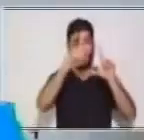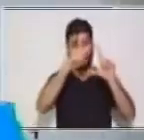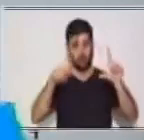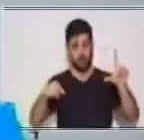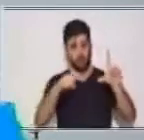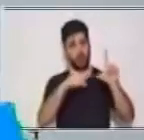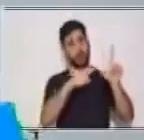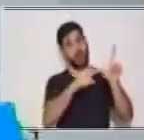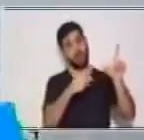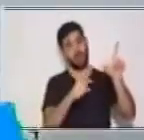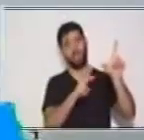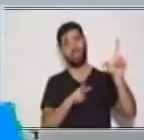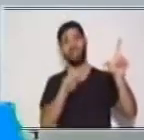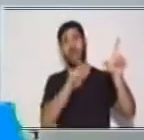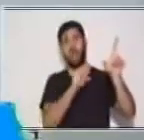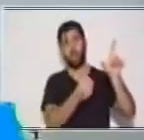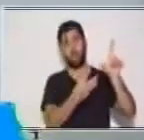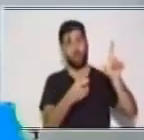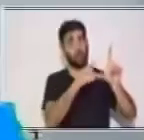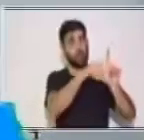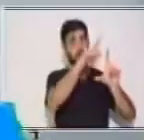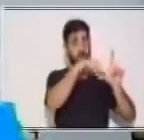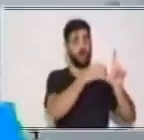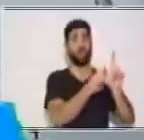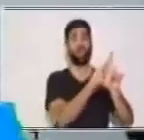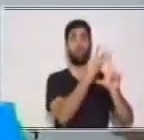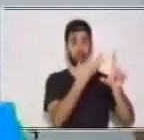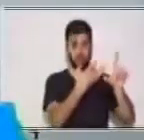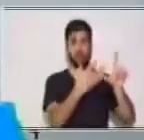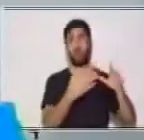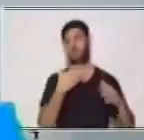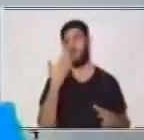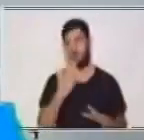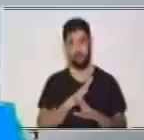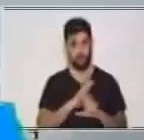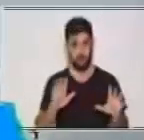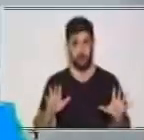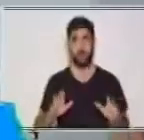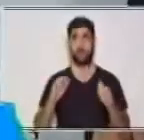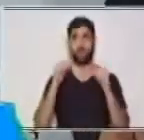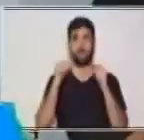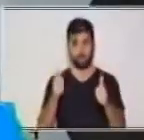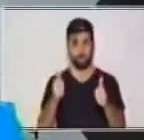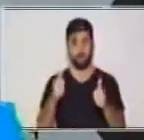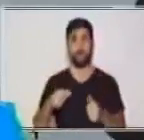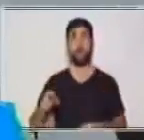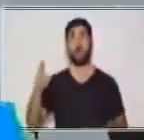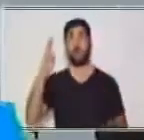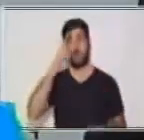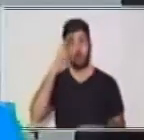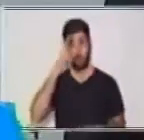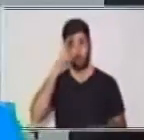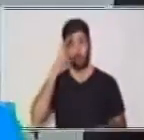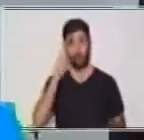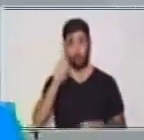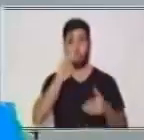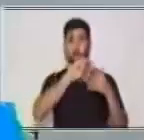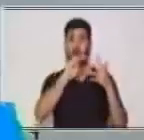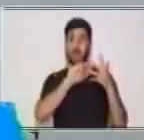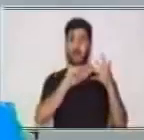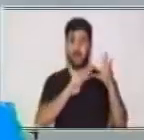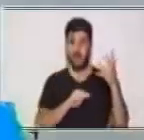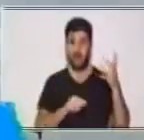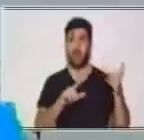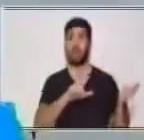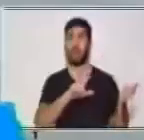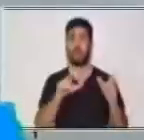opuestos y encuentra las coordenadas. Ten presente de tener todo tu material listo